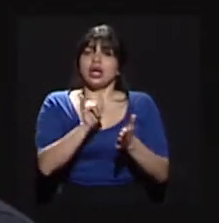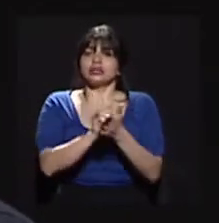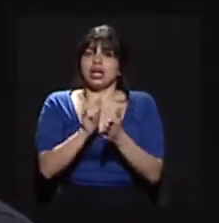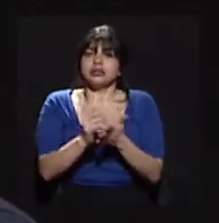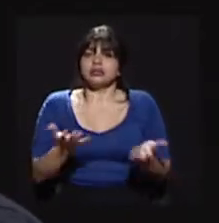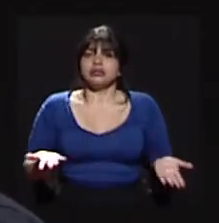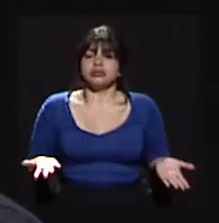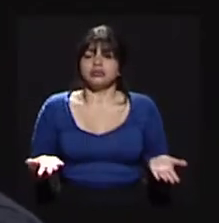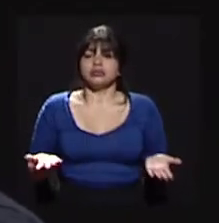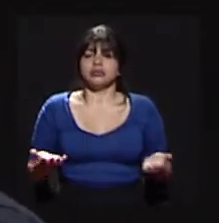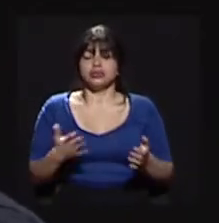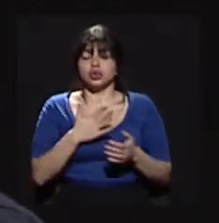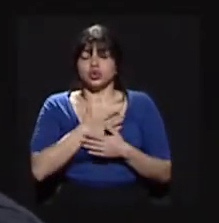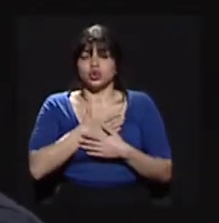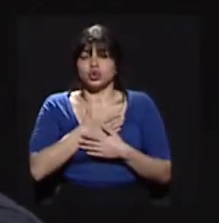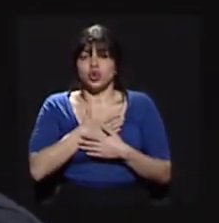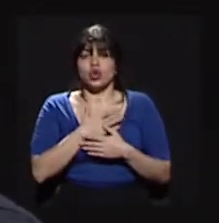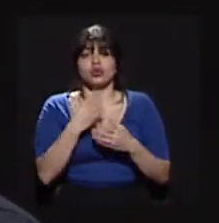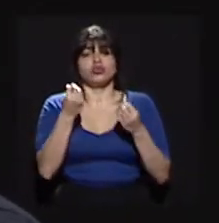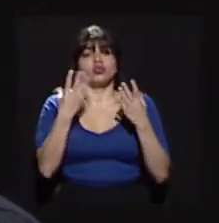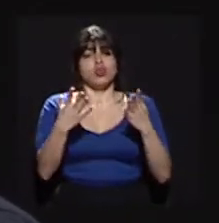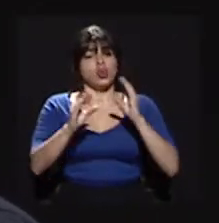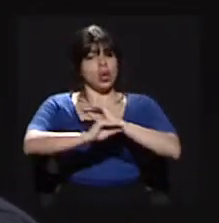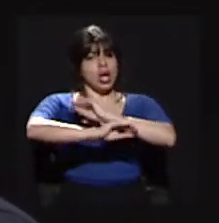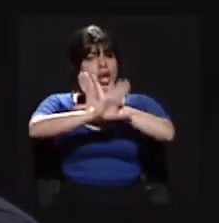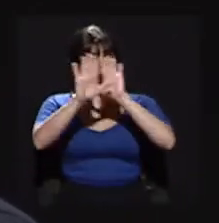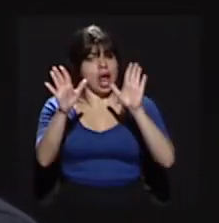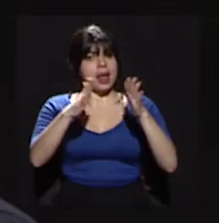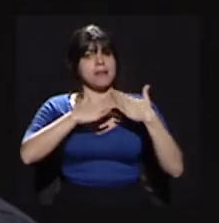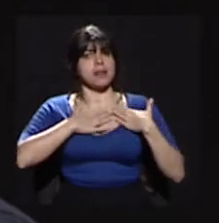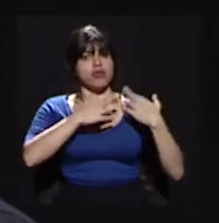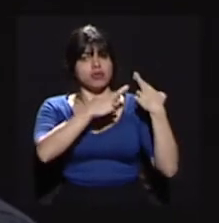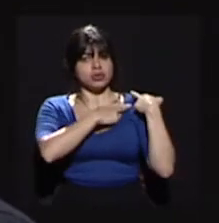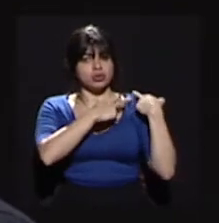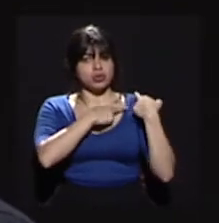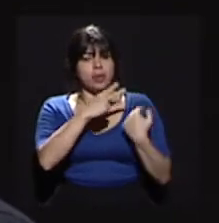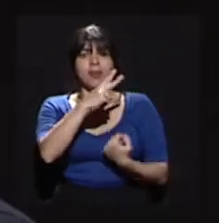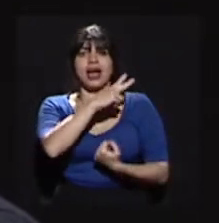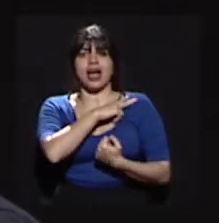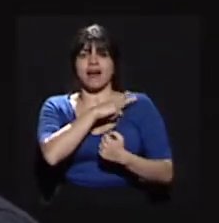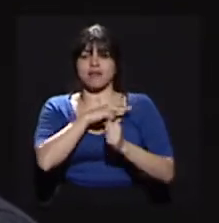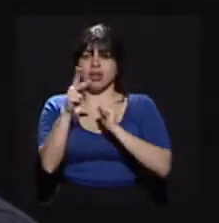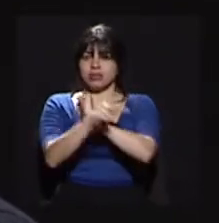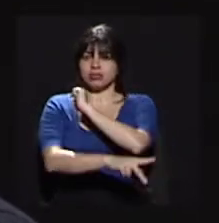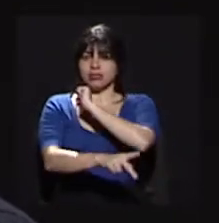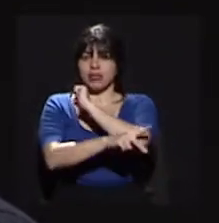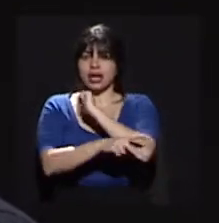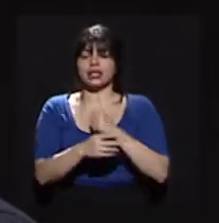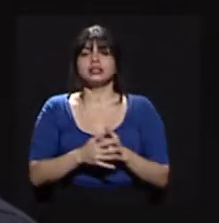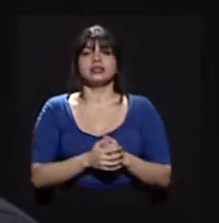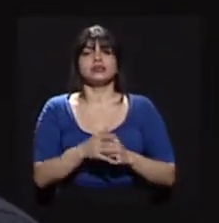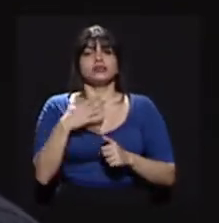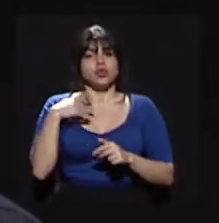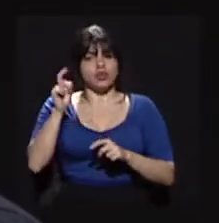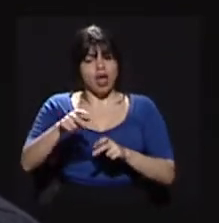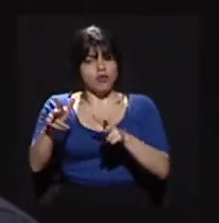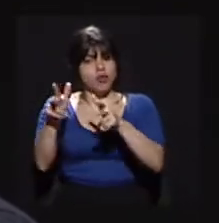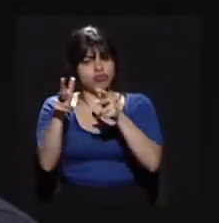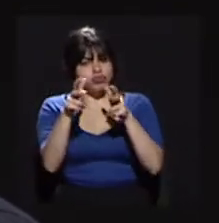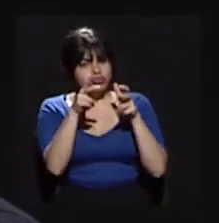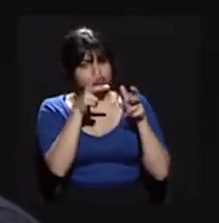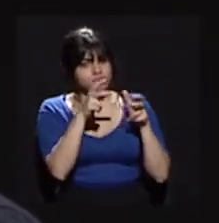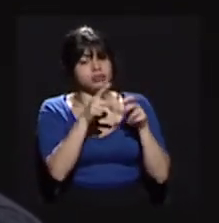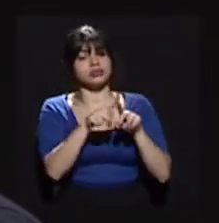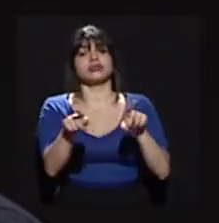verdad y yo tengo mucha claridad de mi responsabilidad como jefe de estado en el tanto de o escuchar pero